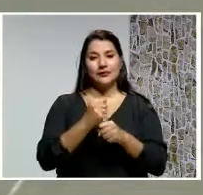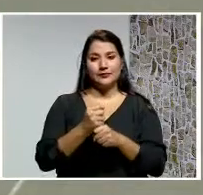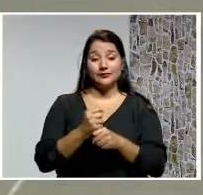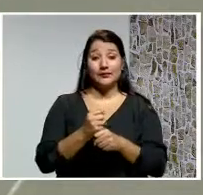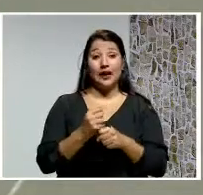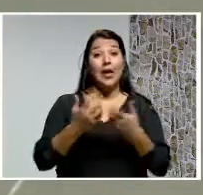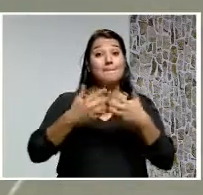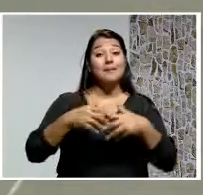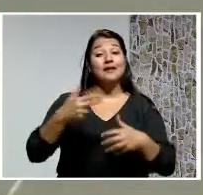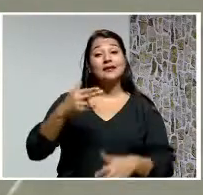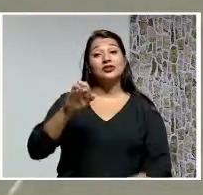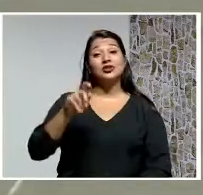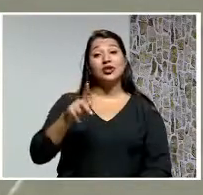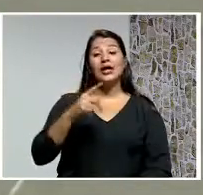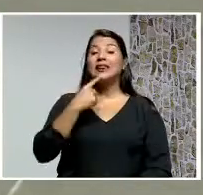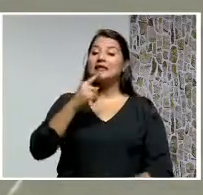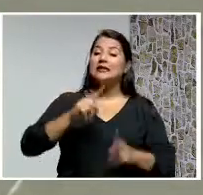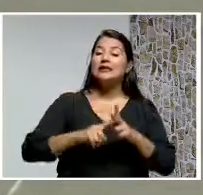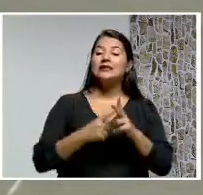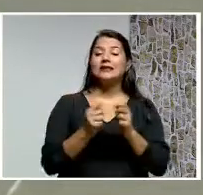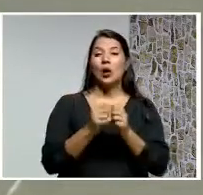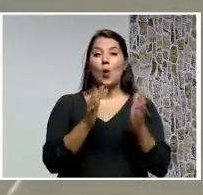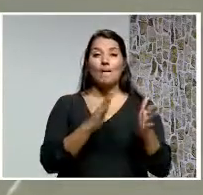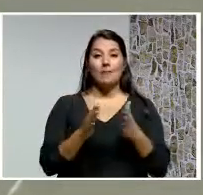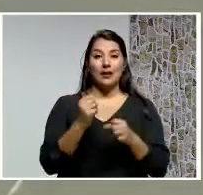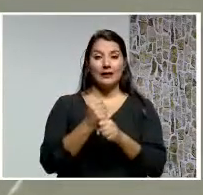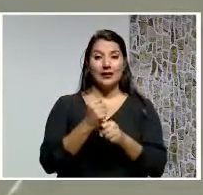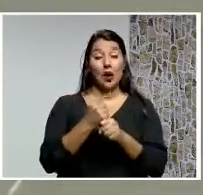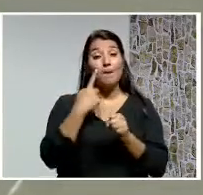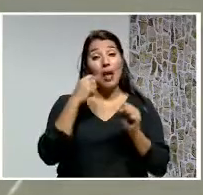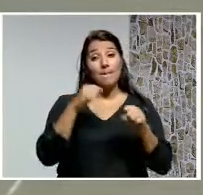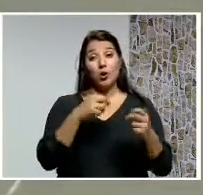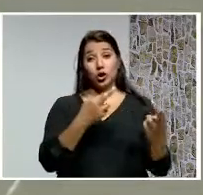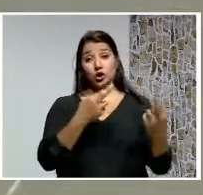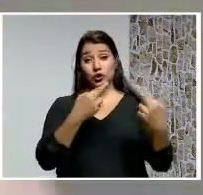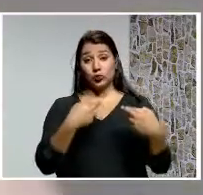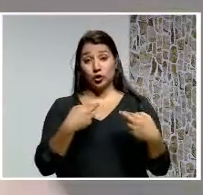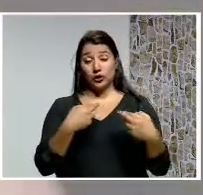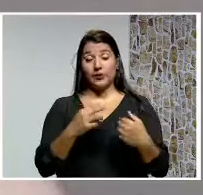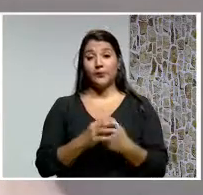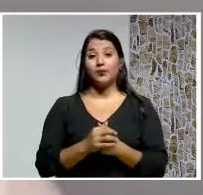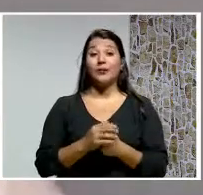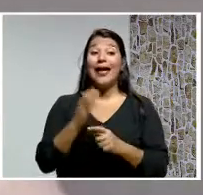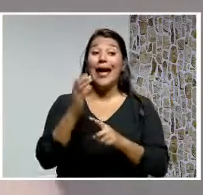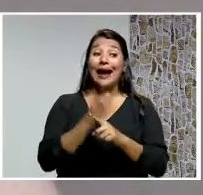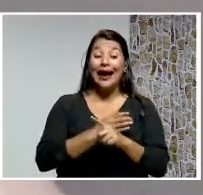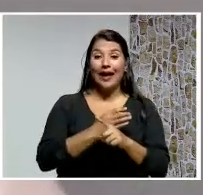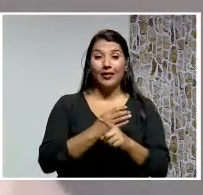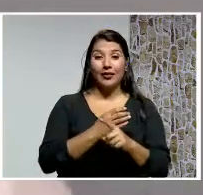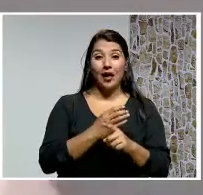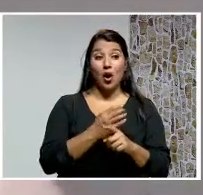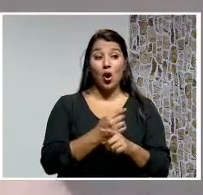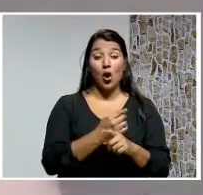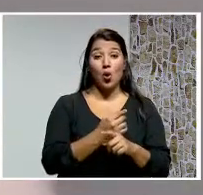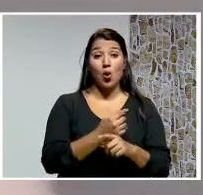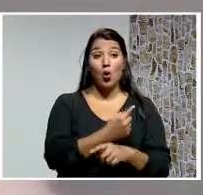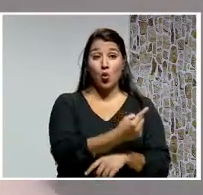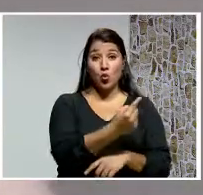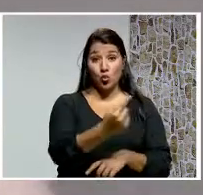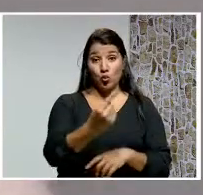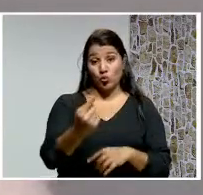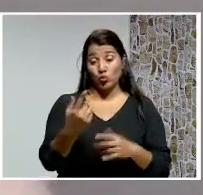empresa Check aseguran que iniciarán con un plan de trabajo para responder a la solicitud del MOP. Cada una de las partes, digamos, expuso